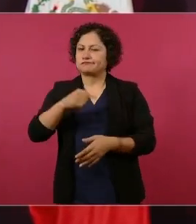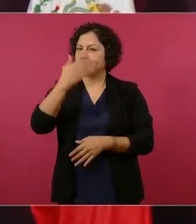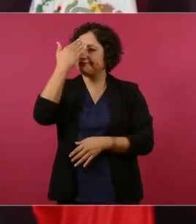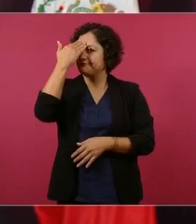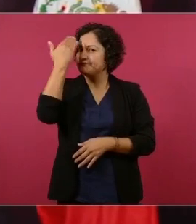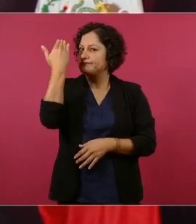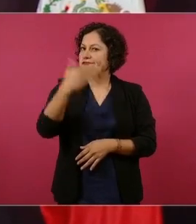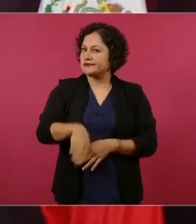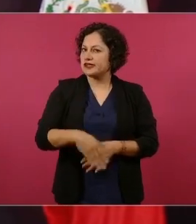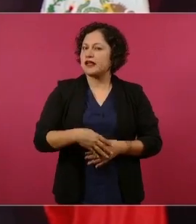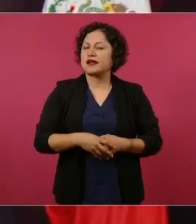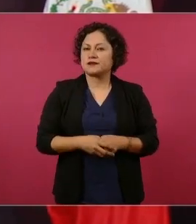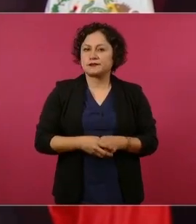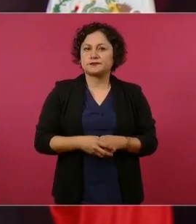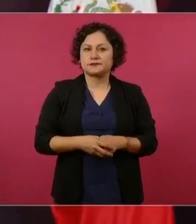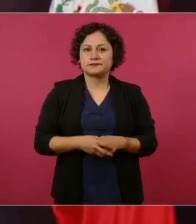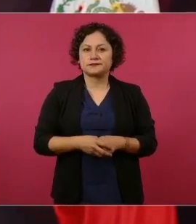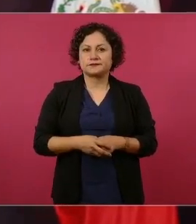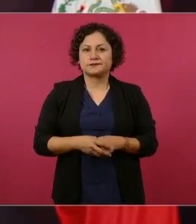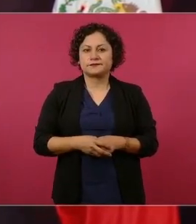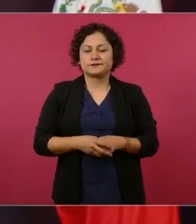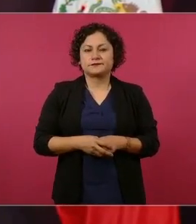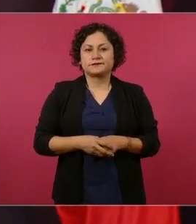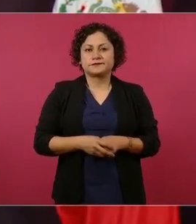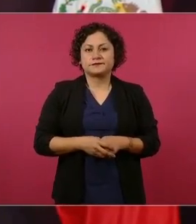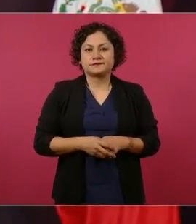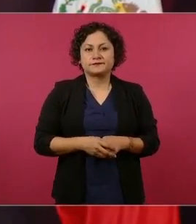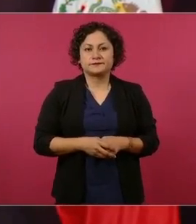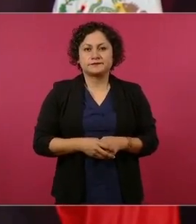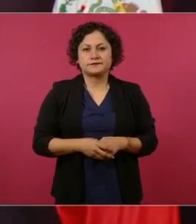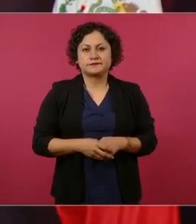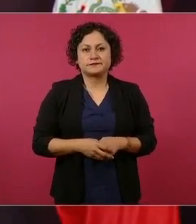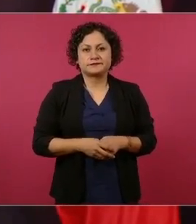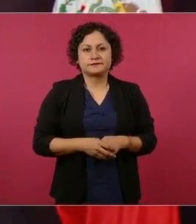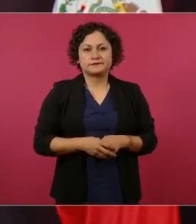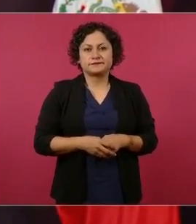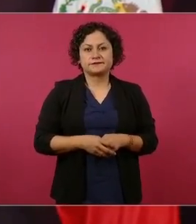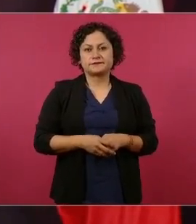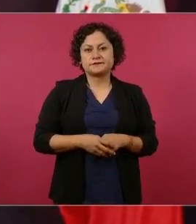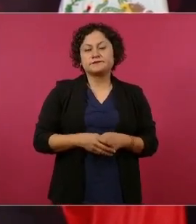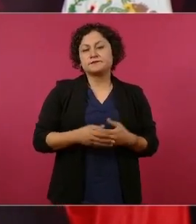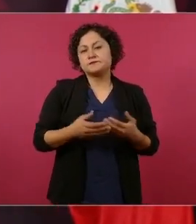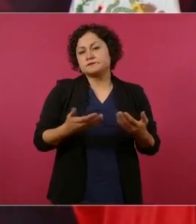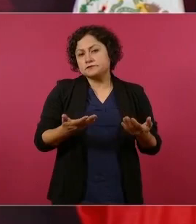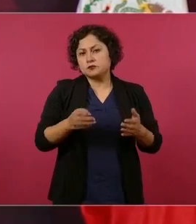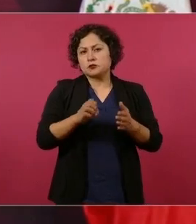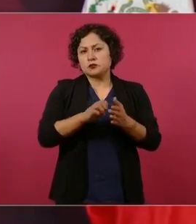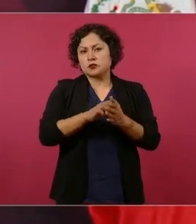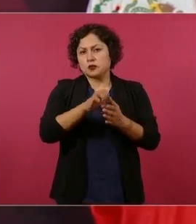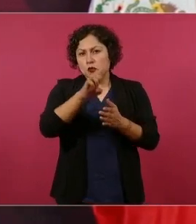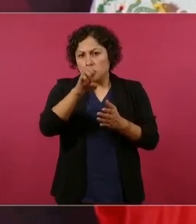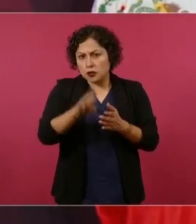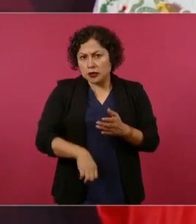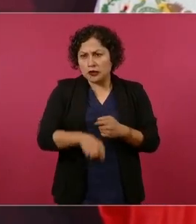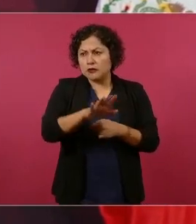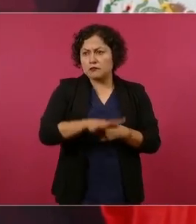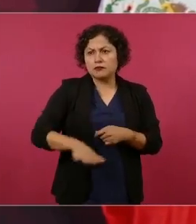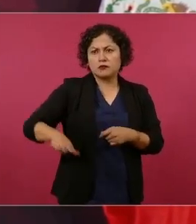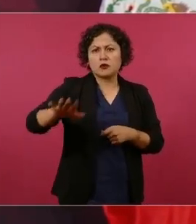sabe también de la importancia que tiene la autosuficiencia